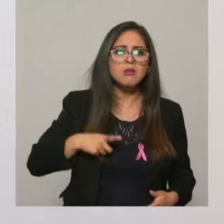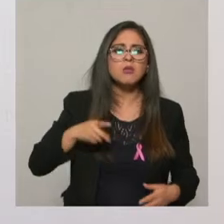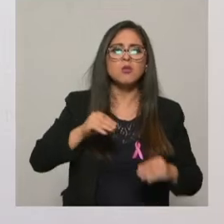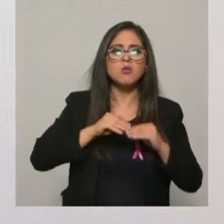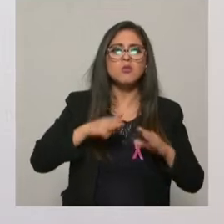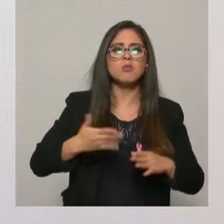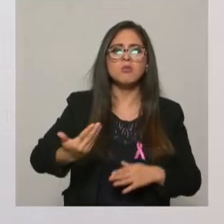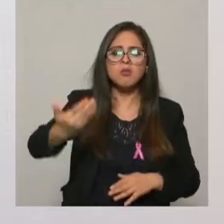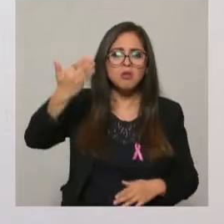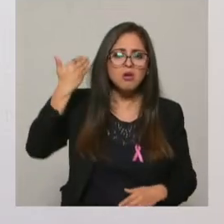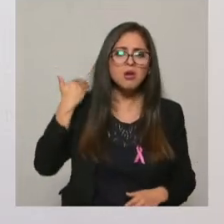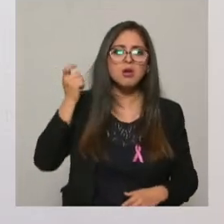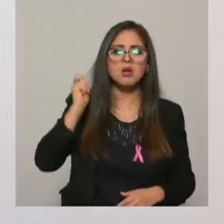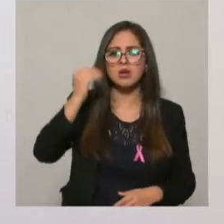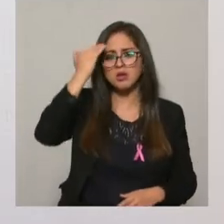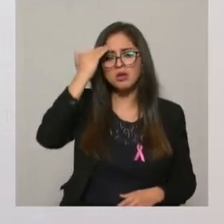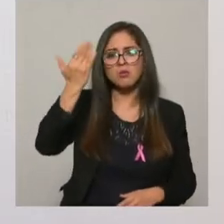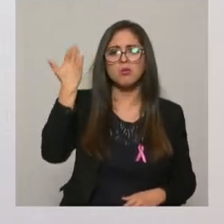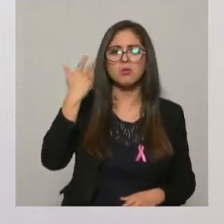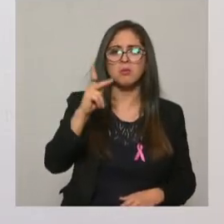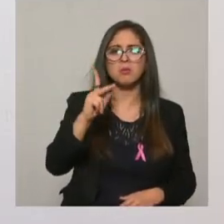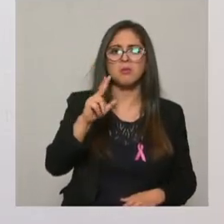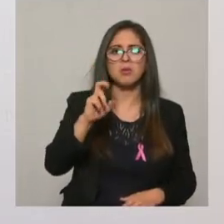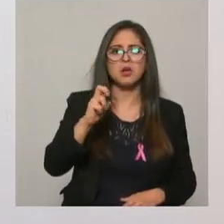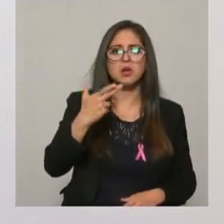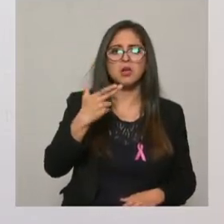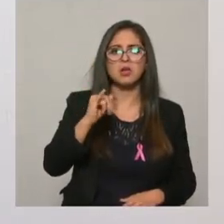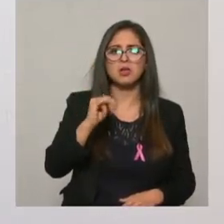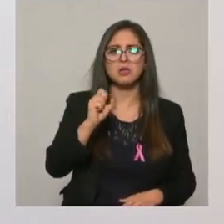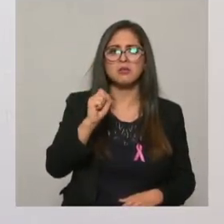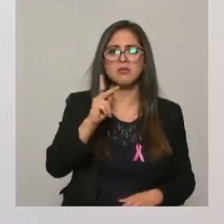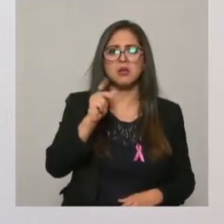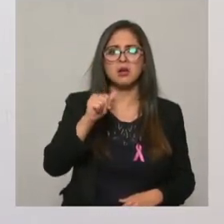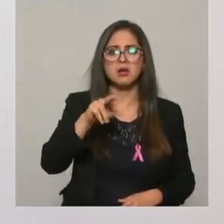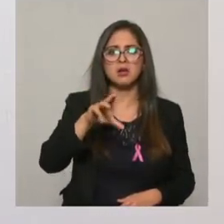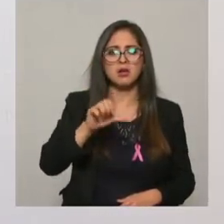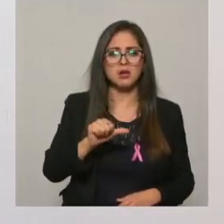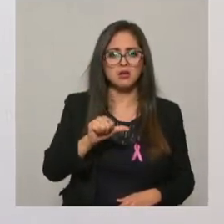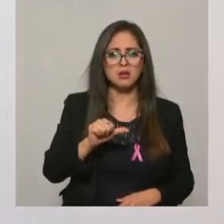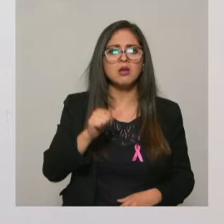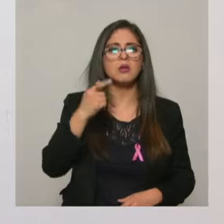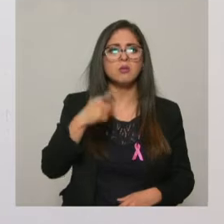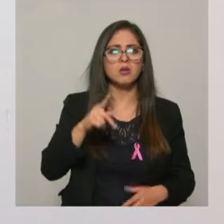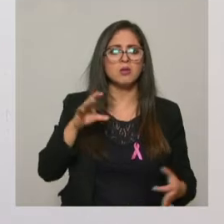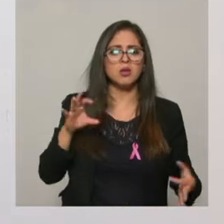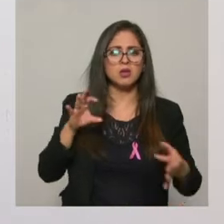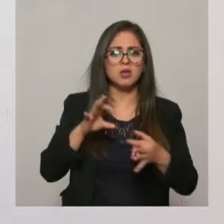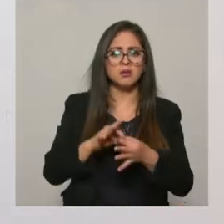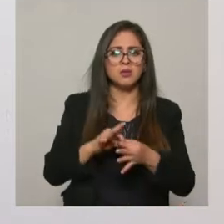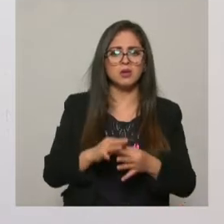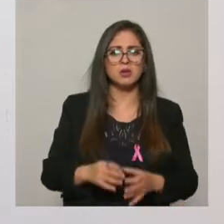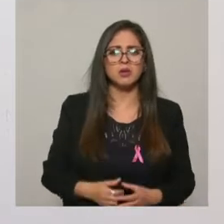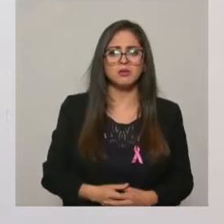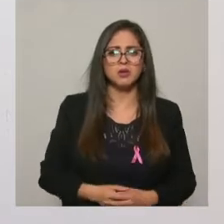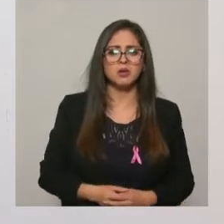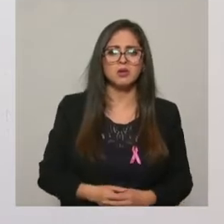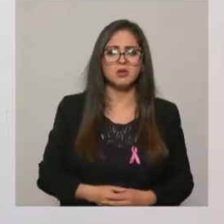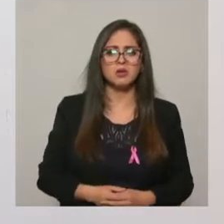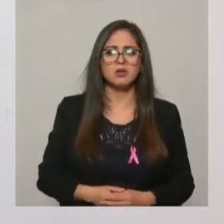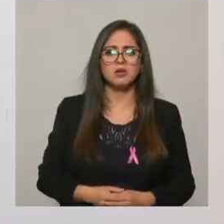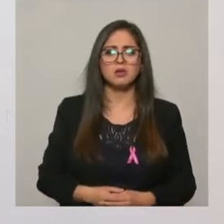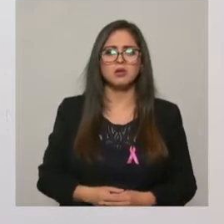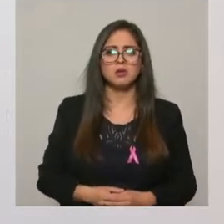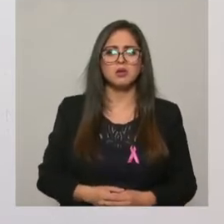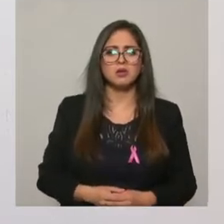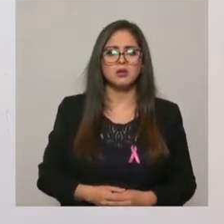sus antecedentes en la época prehispánica y que después se mezcla efectivamente con prácticas novohispanas, pero